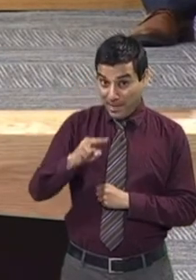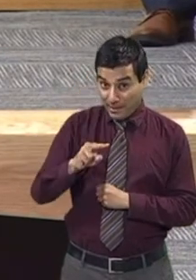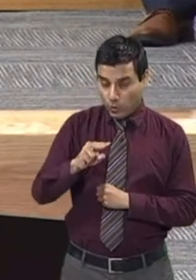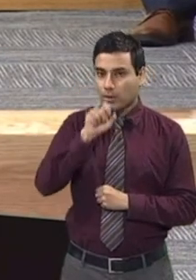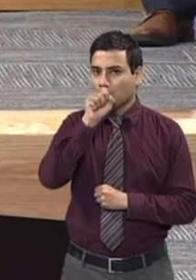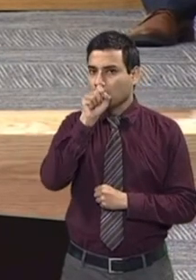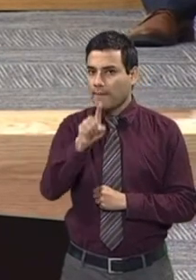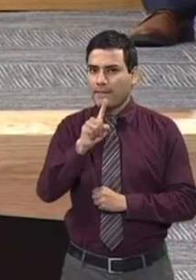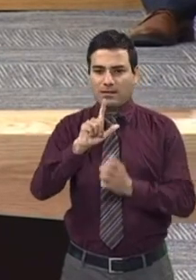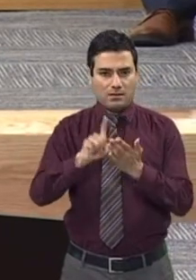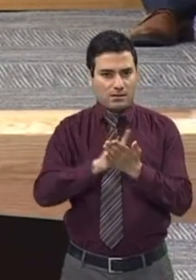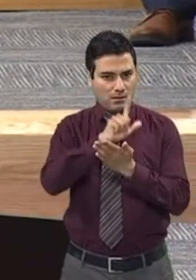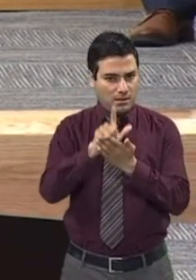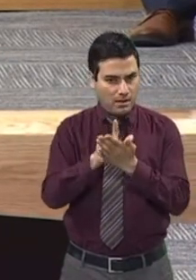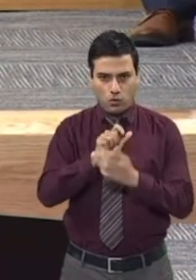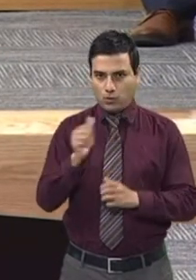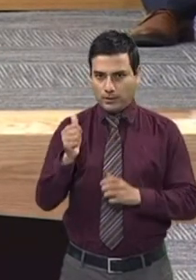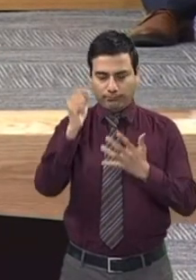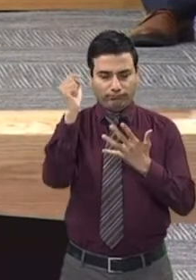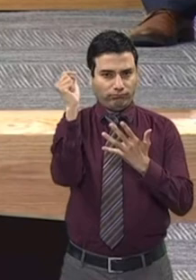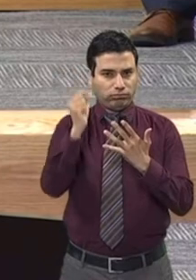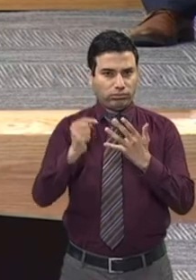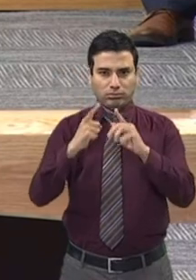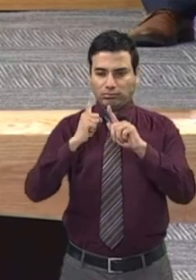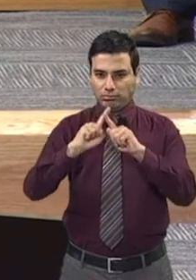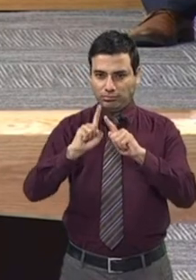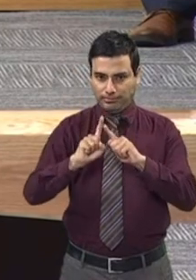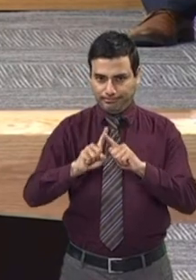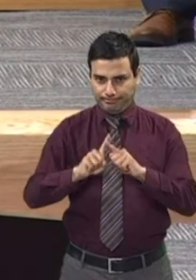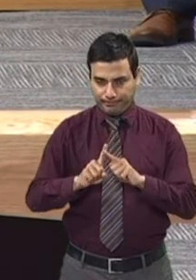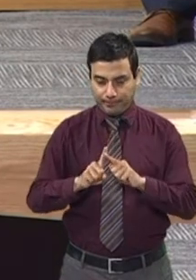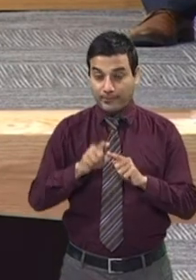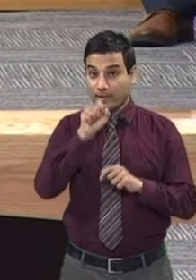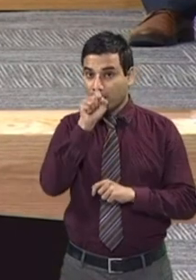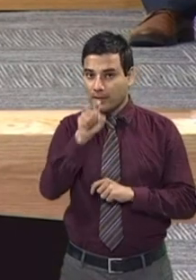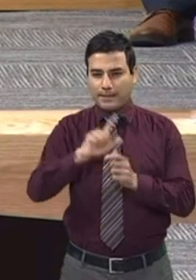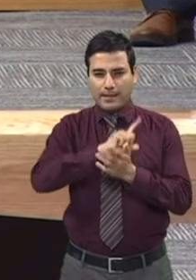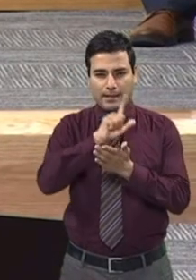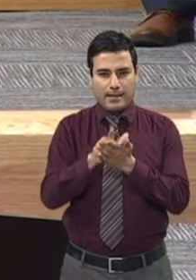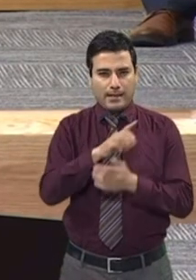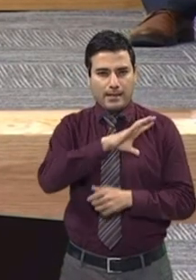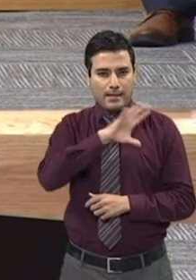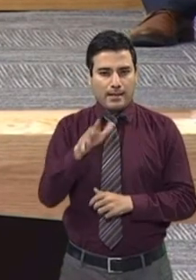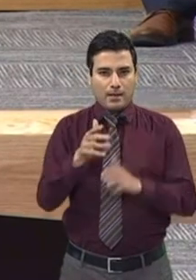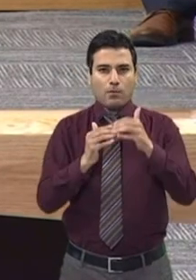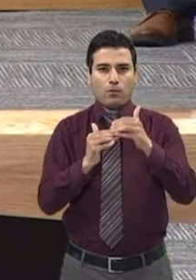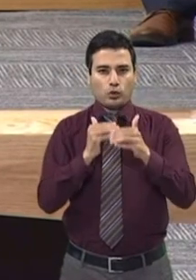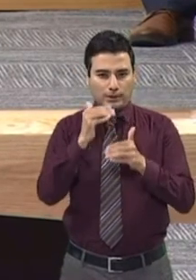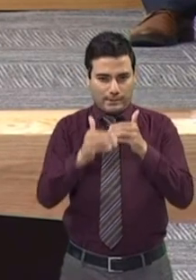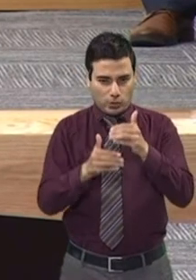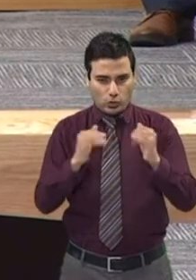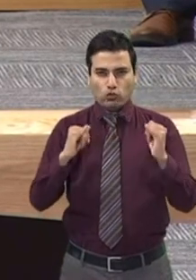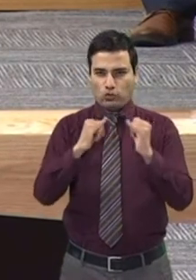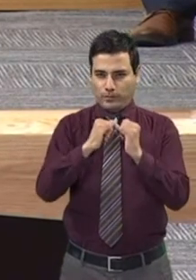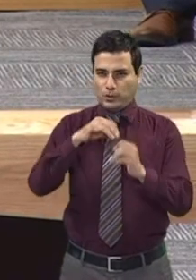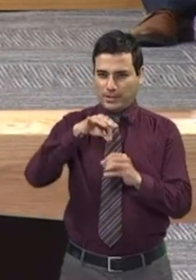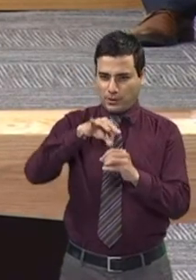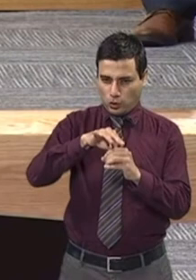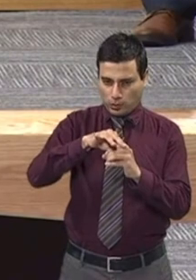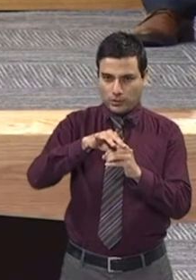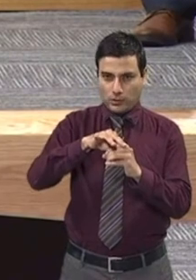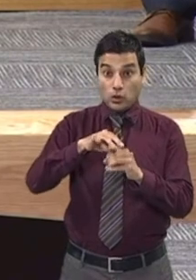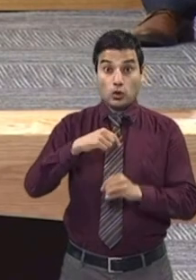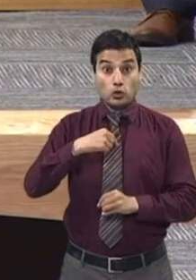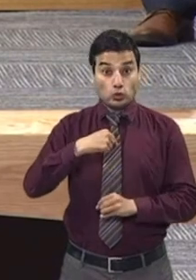las leyes que de ellas emanen, la Ley General de Instituciones y Procedimientos Electorales y honrar